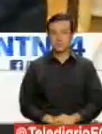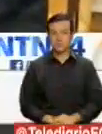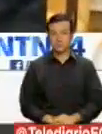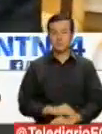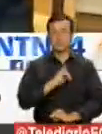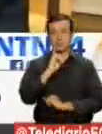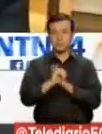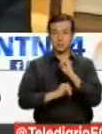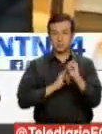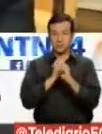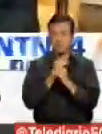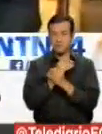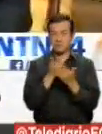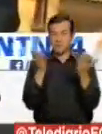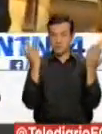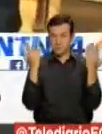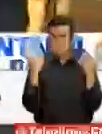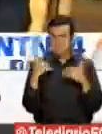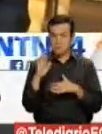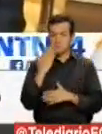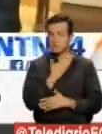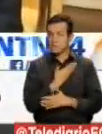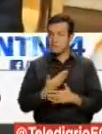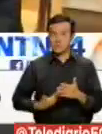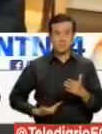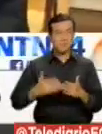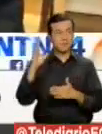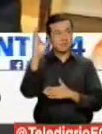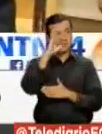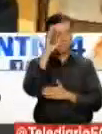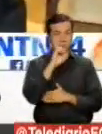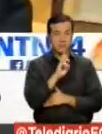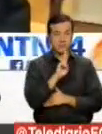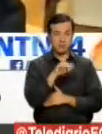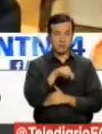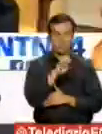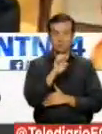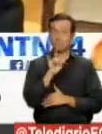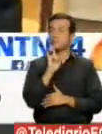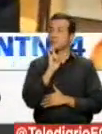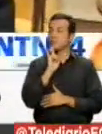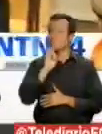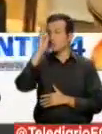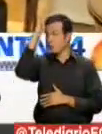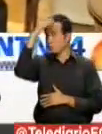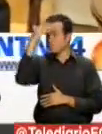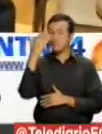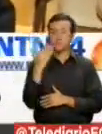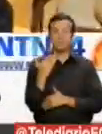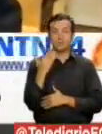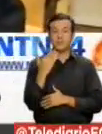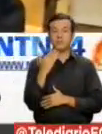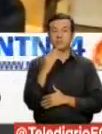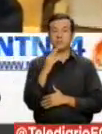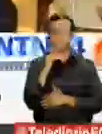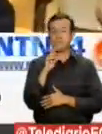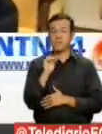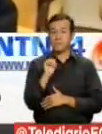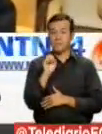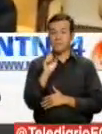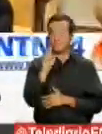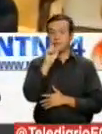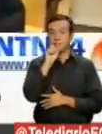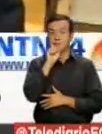En lo internacional, tras las declaraciones de los presidentes de Colombia, Iván Duque, y de Estados Unidos, Donald Trump, Nicolás Maduro respondió con un pedido